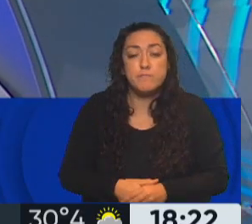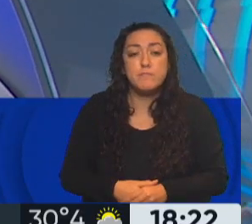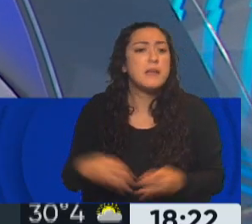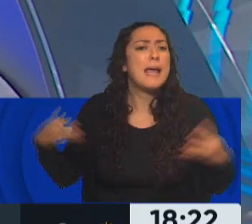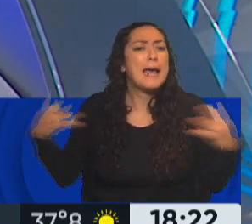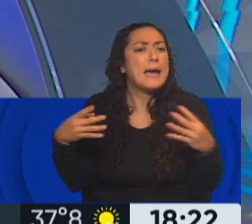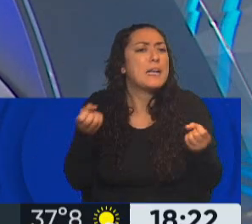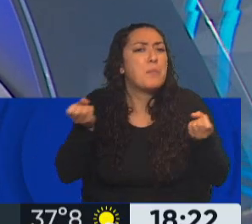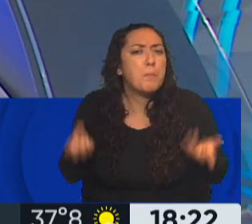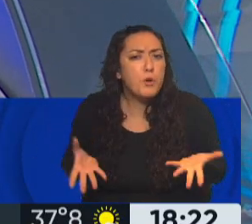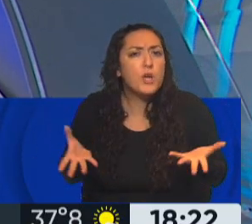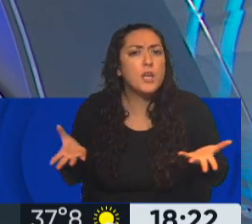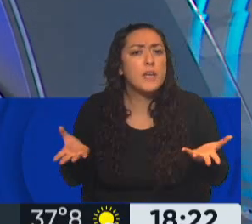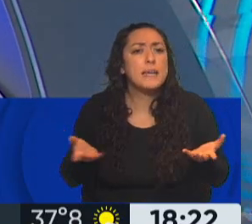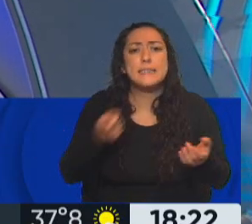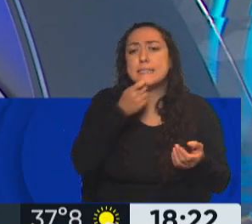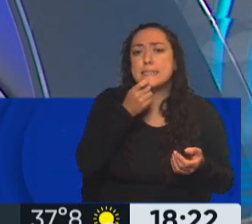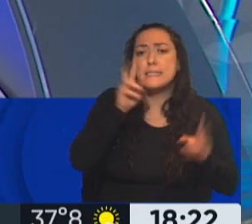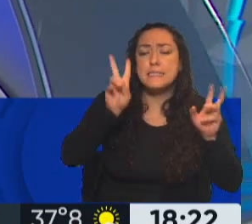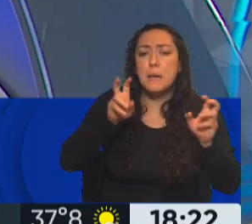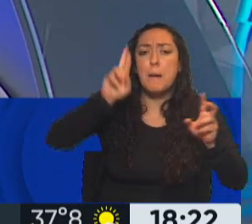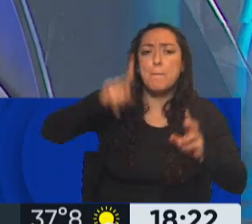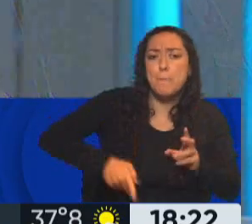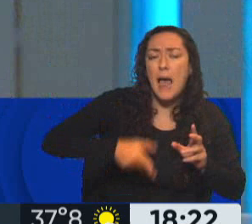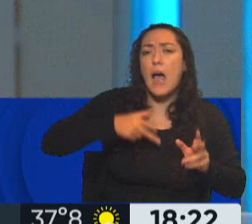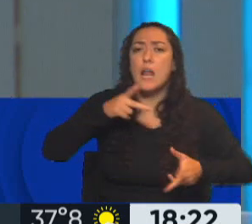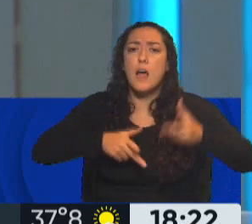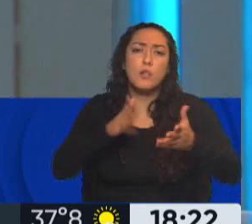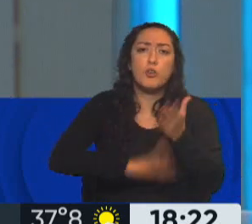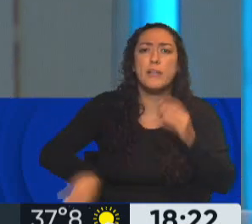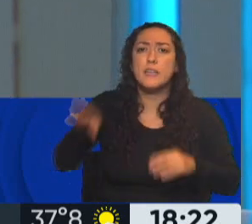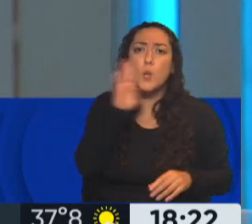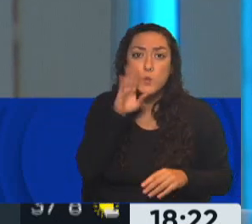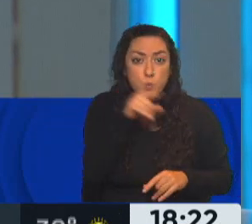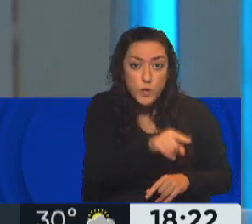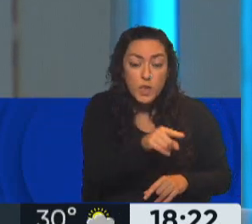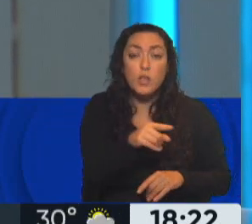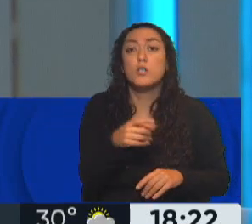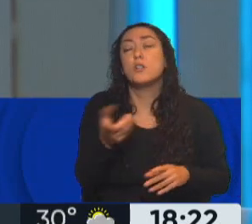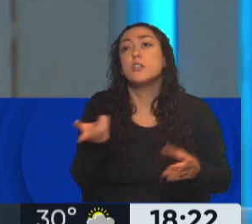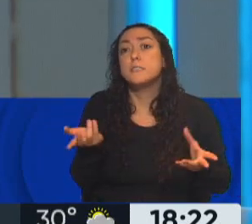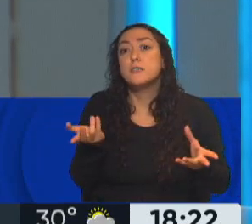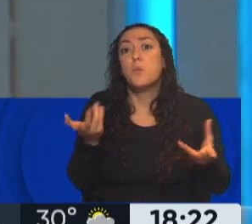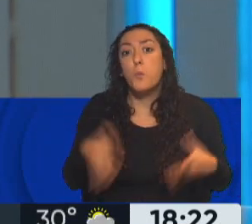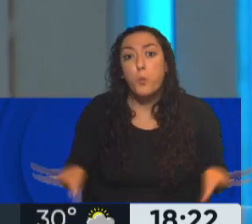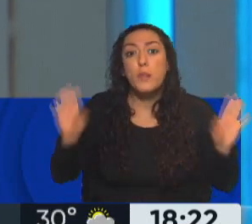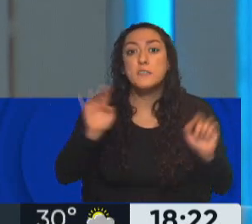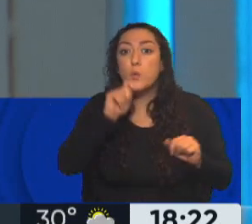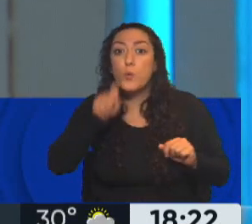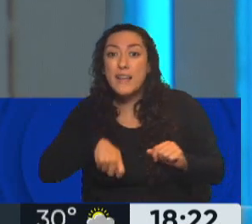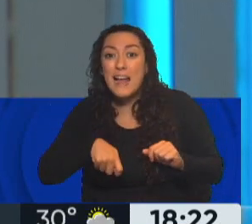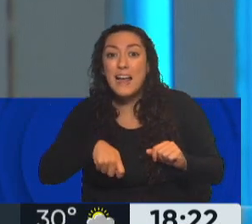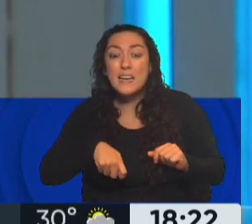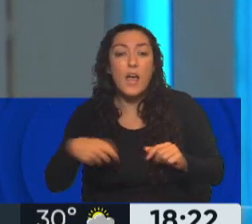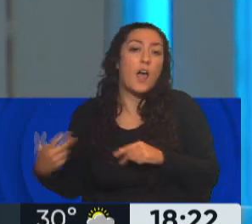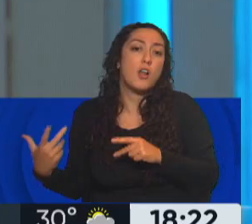guerra? Pero cuando se habla de este plan, y sobre todo el plan desde Estados Unidos, se habla de la posibilidad de que Ucrania finalmente diga que